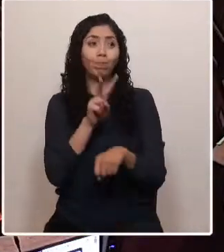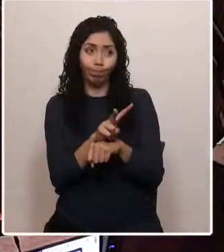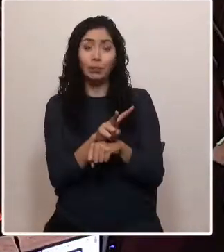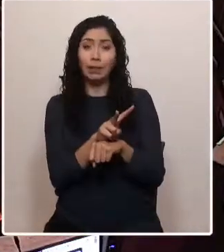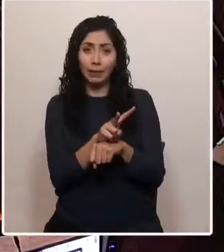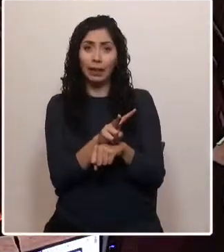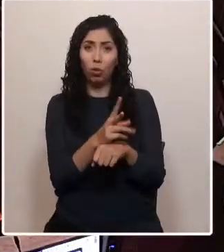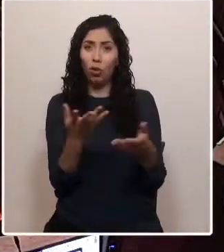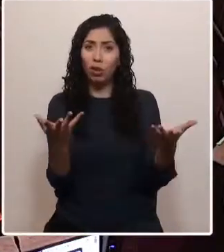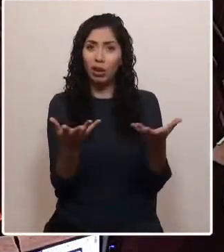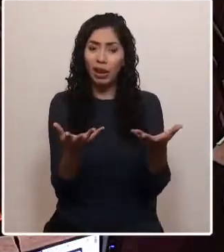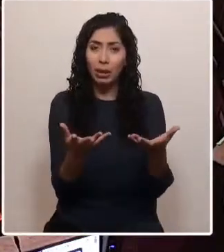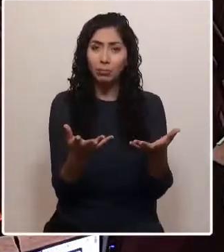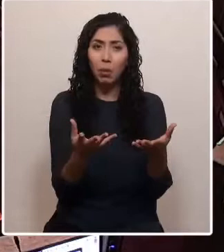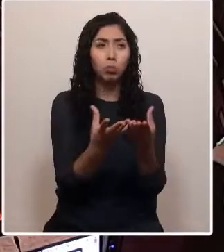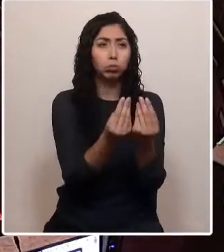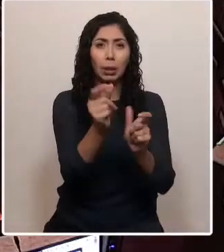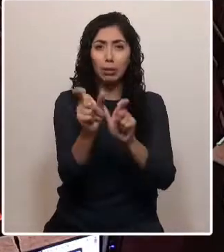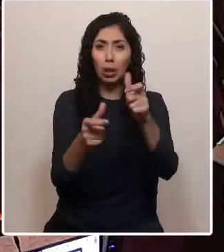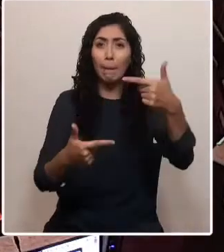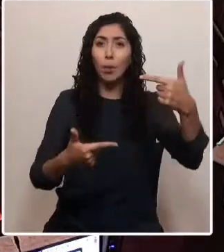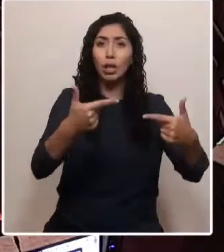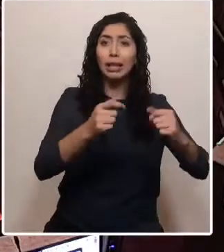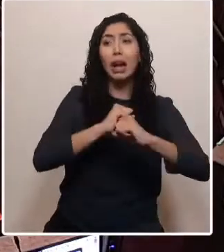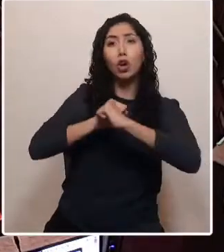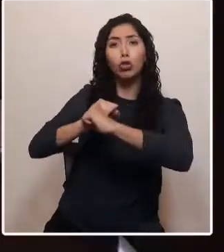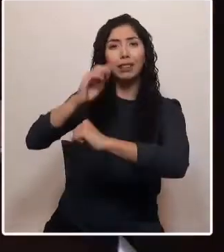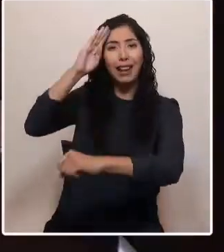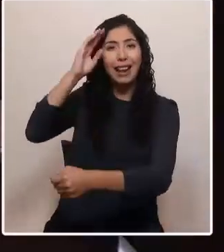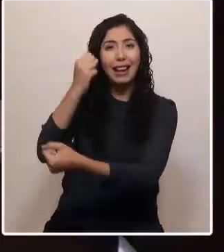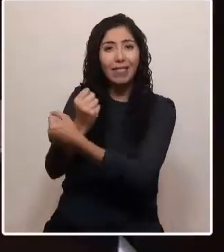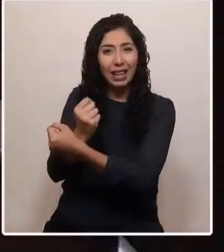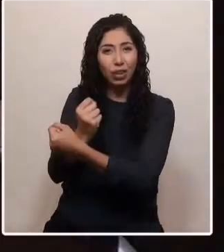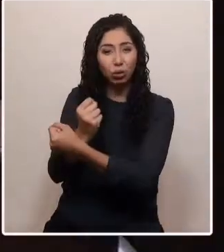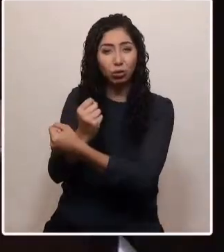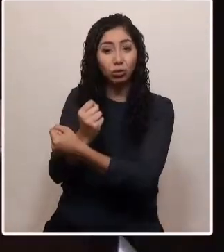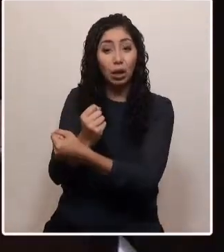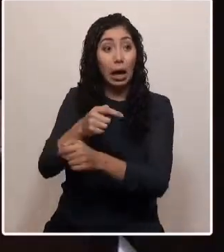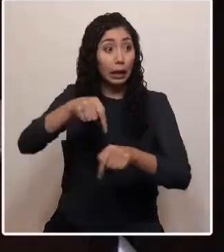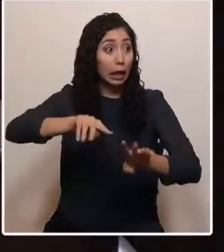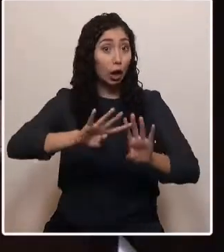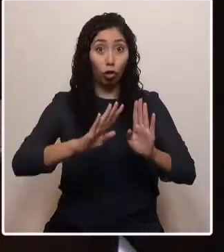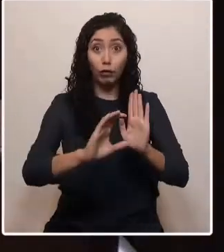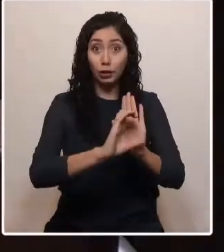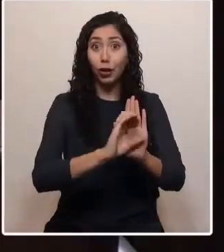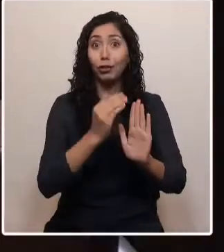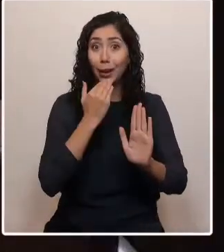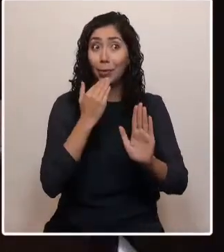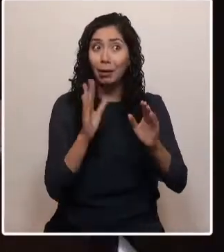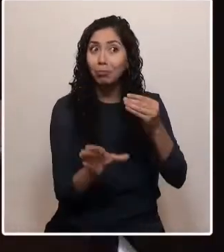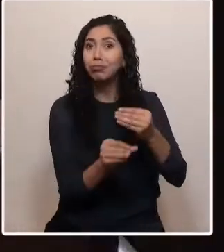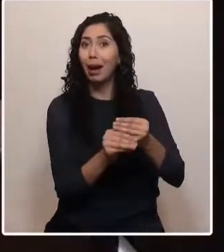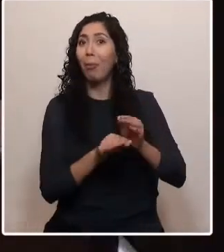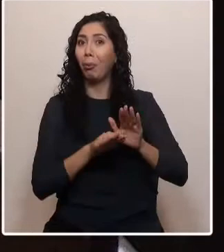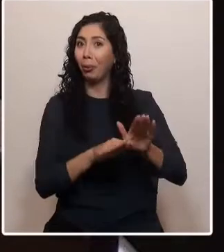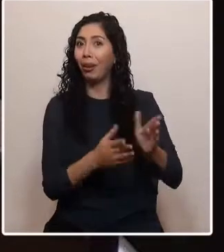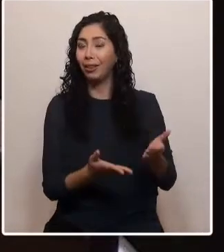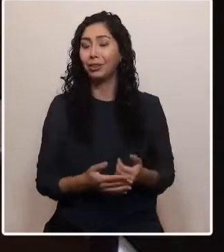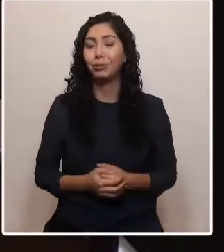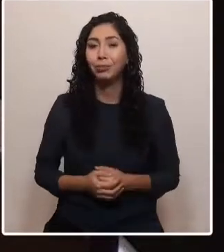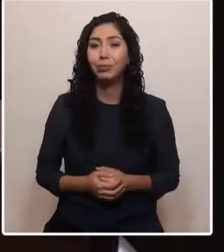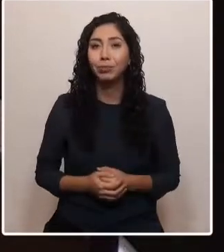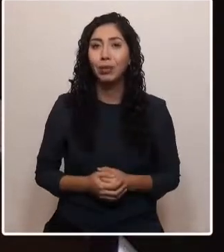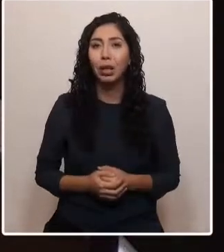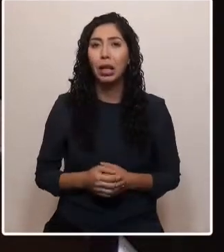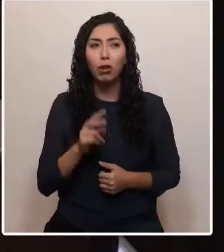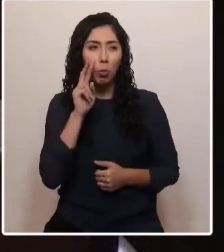campaña orquestada de políticos en contra de Carabineros, la que buena parte de esta convención además se sumó con entusiasmo. Los hemos visto difamar